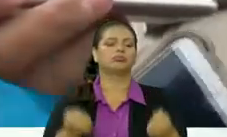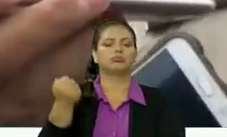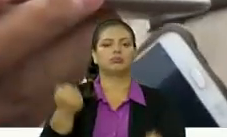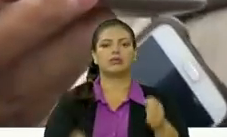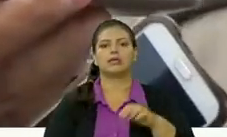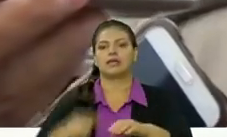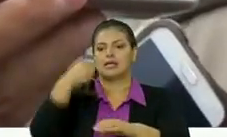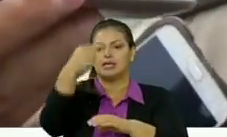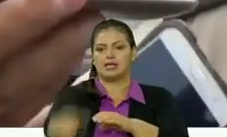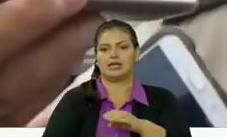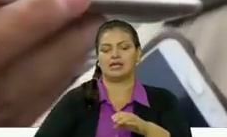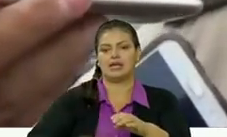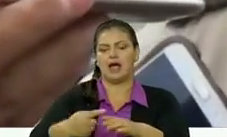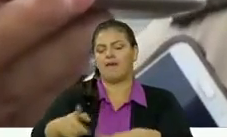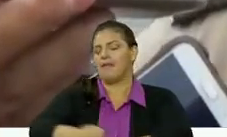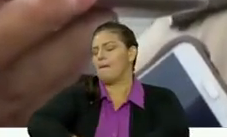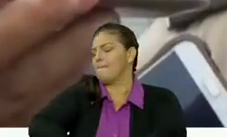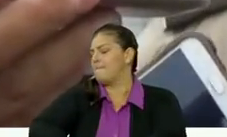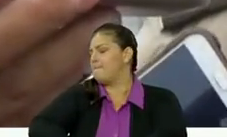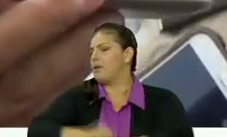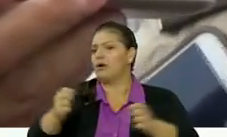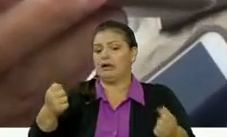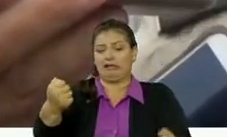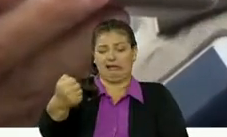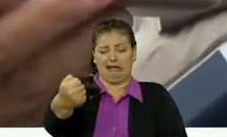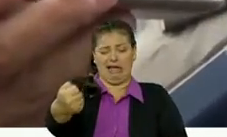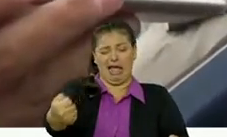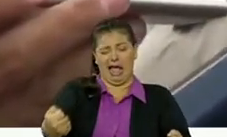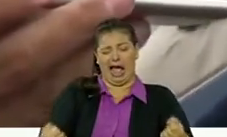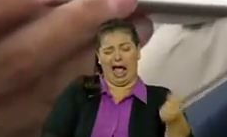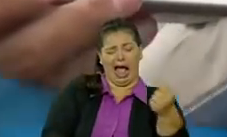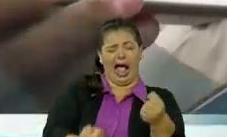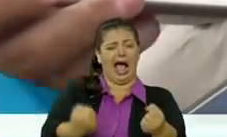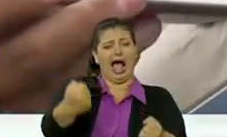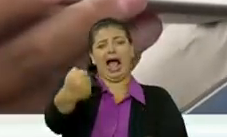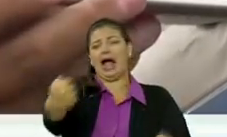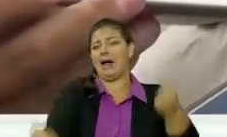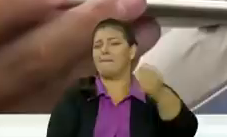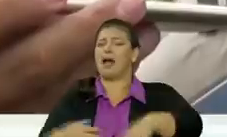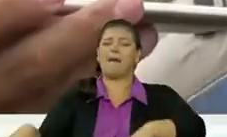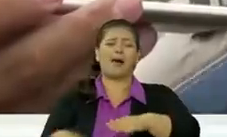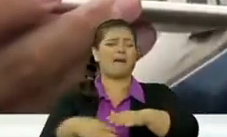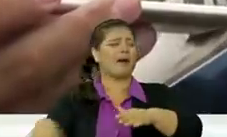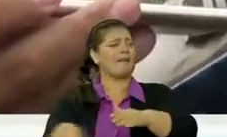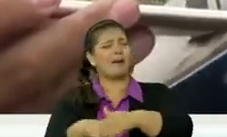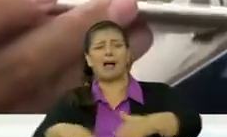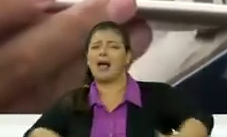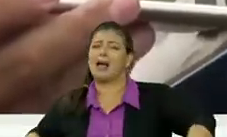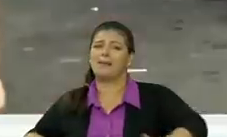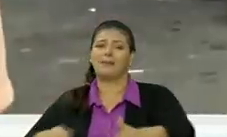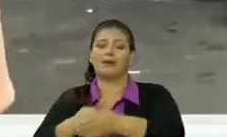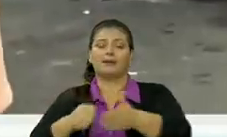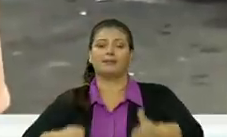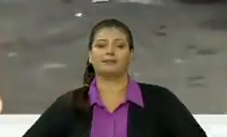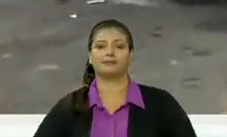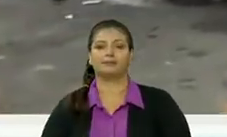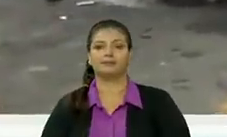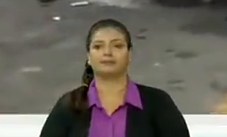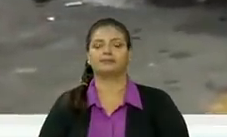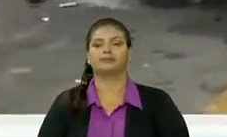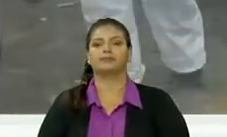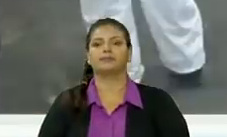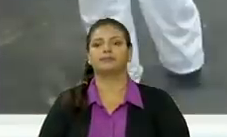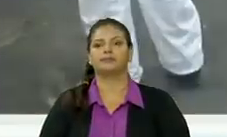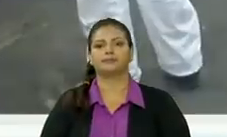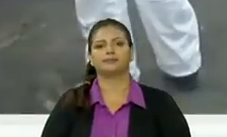su vía o el carril por motivo de que uno de los neumáticos sufrió algún tipo de explosión. Producto del choque,